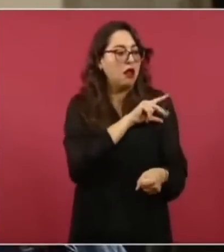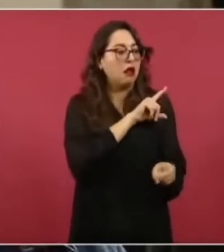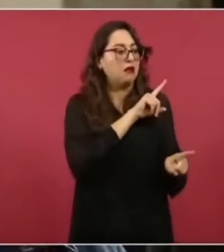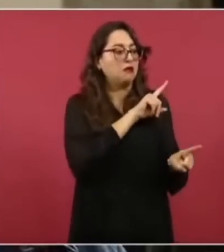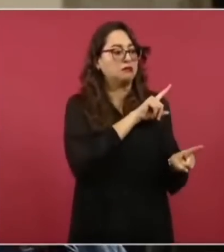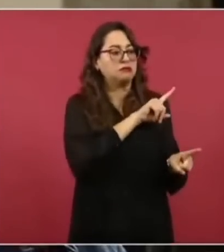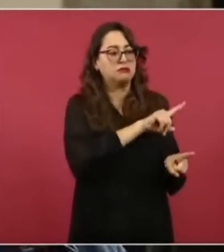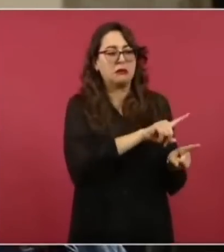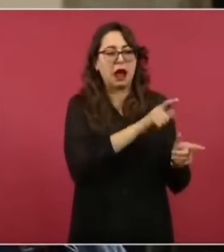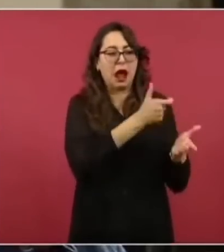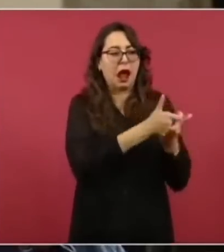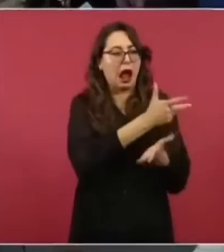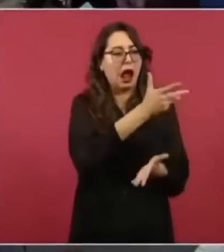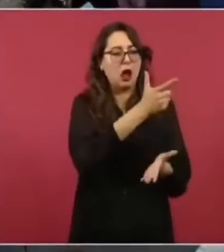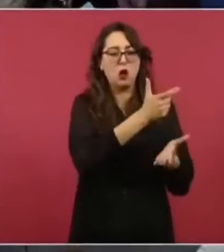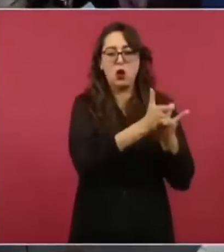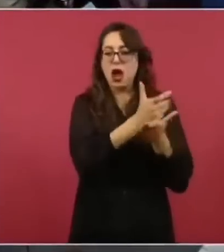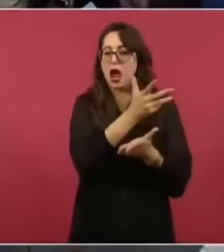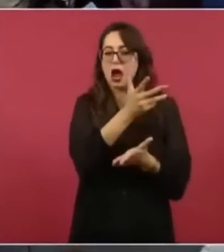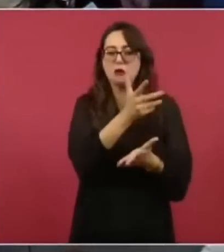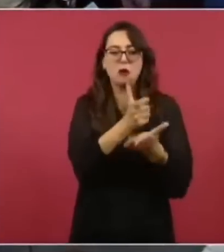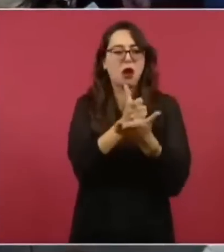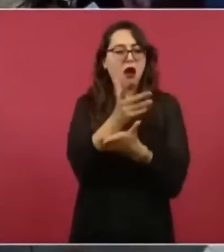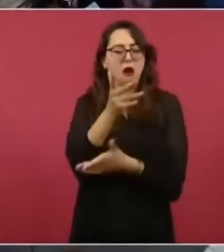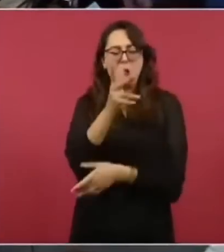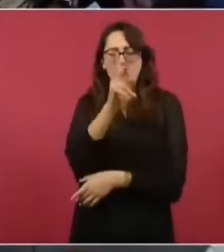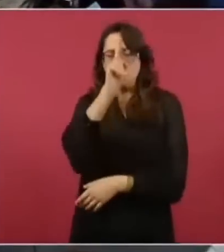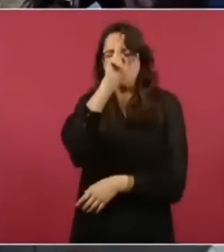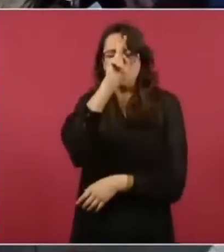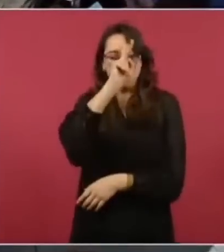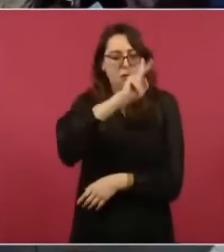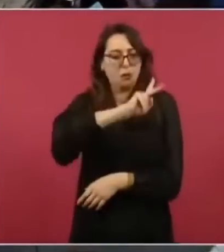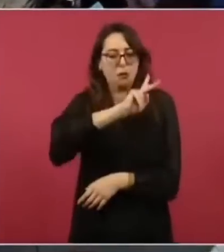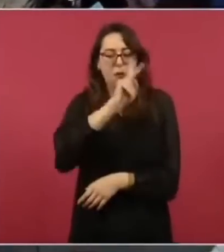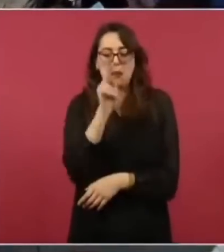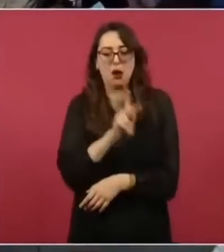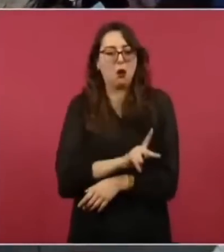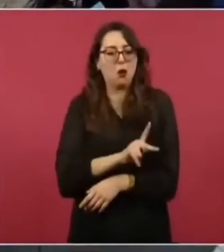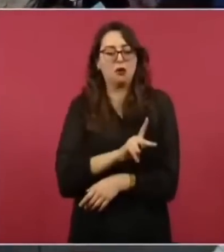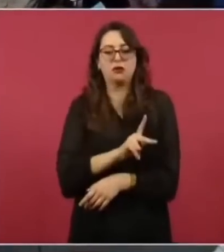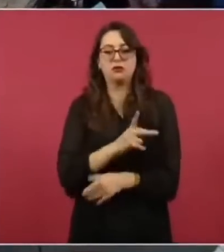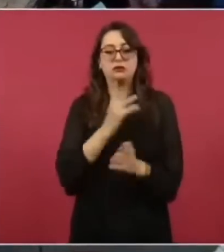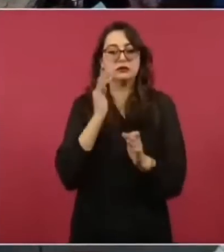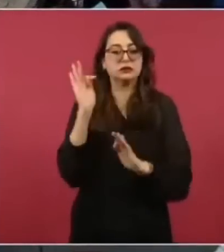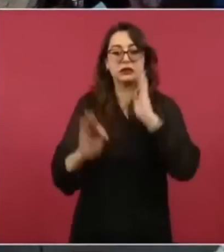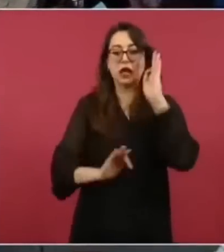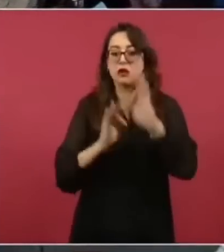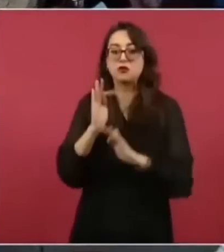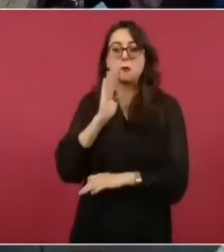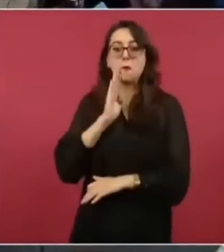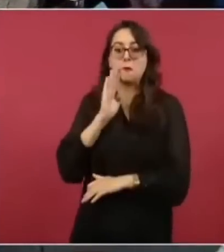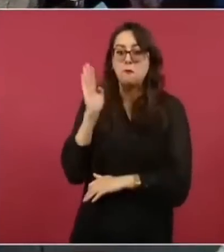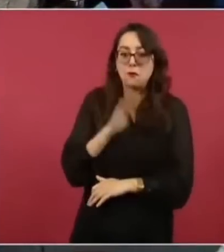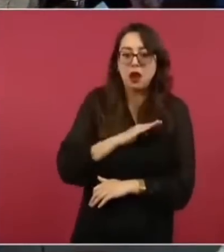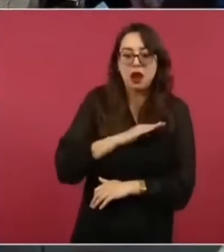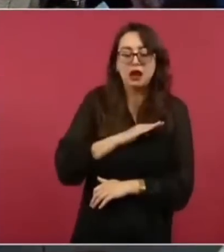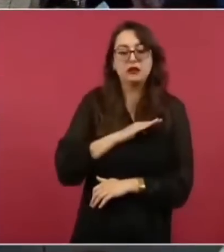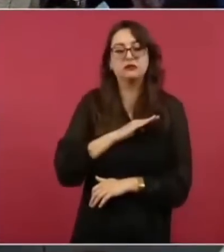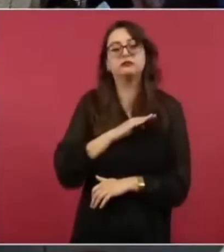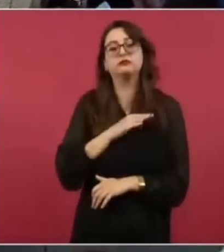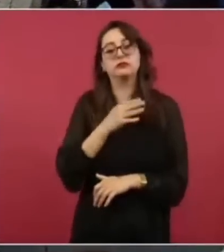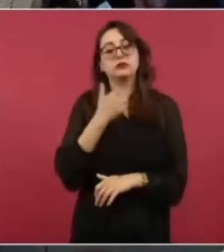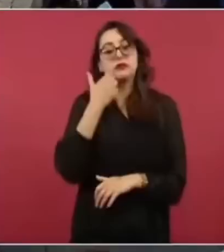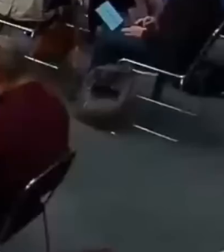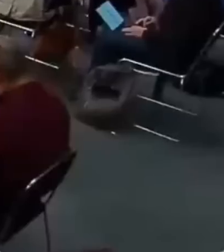y tratan de la peor manera a sus pacientes. Quiero alertarlo